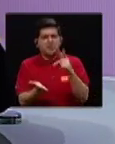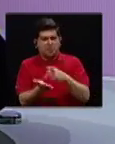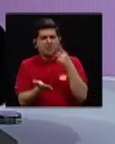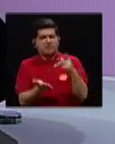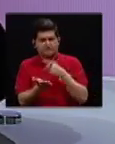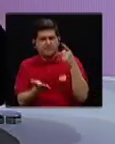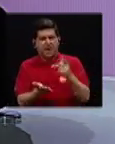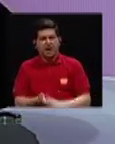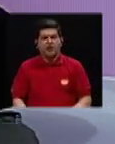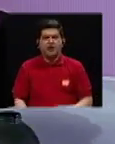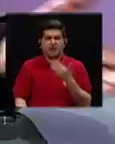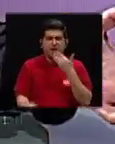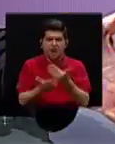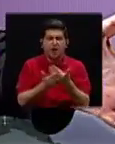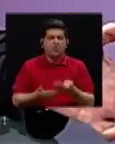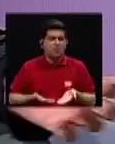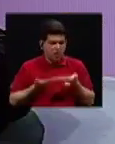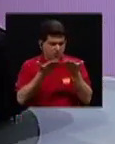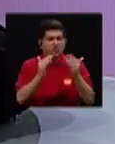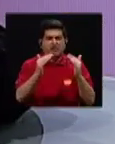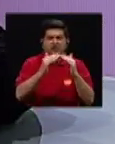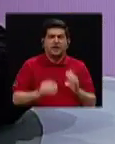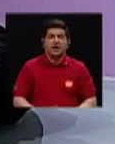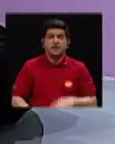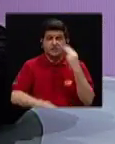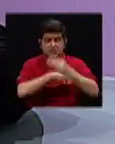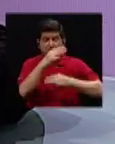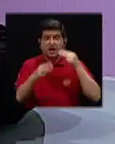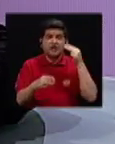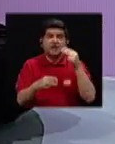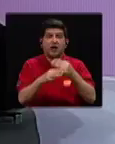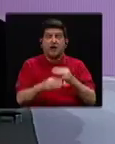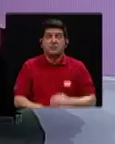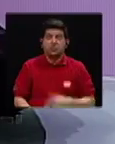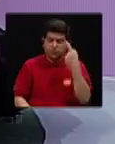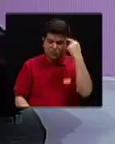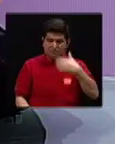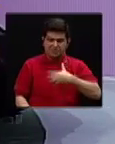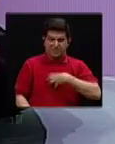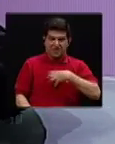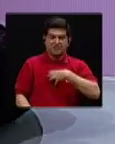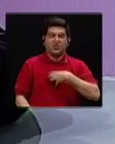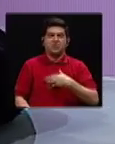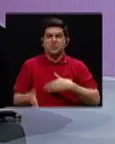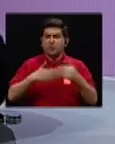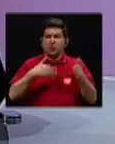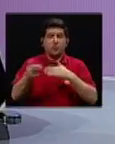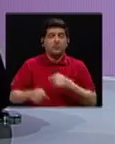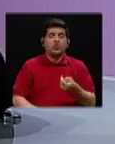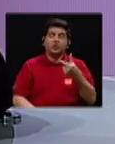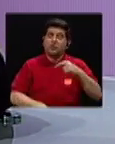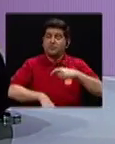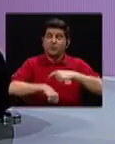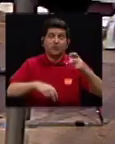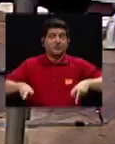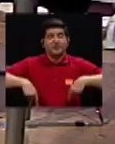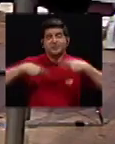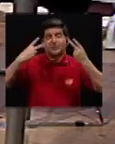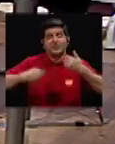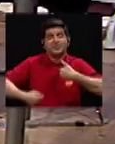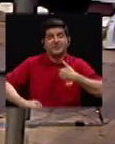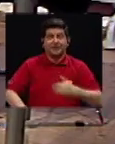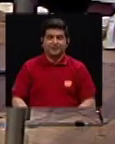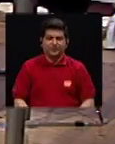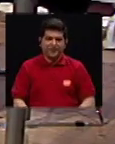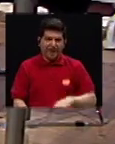a ser muy buenos proveedores y que el mundo va a ser absolutamente para ellos Aunque tengan corta vida claro ahora de Rita